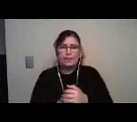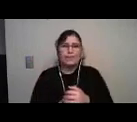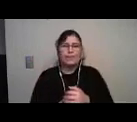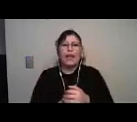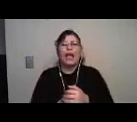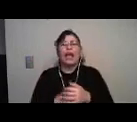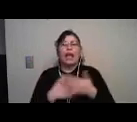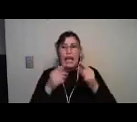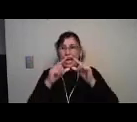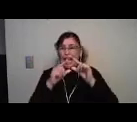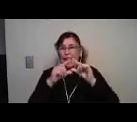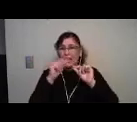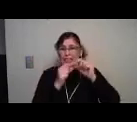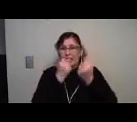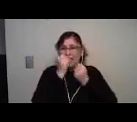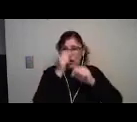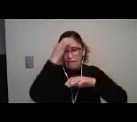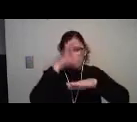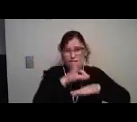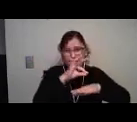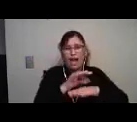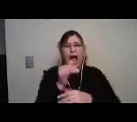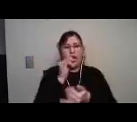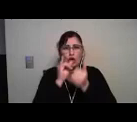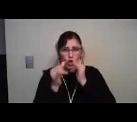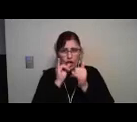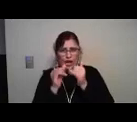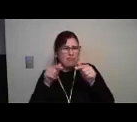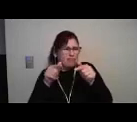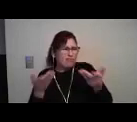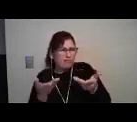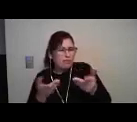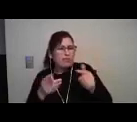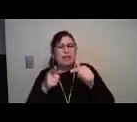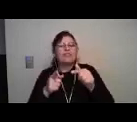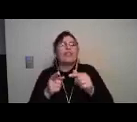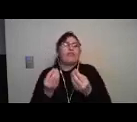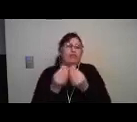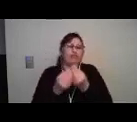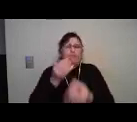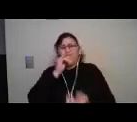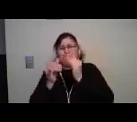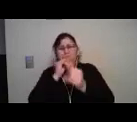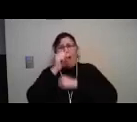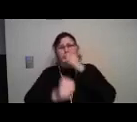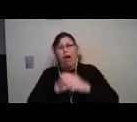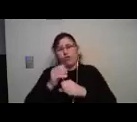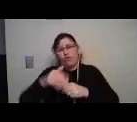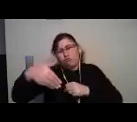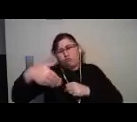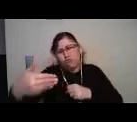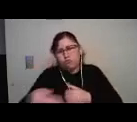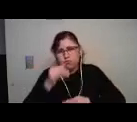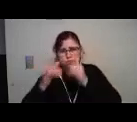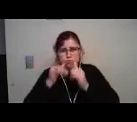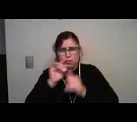neuropatía alcohólica, ¿ya? Que como lo decía, se produce por el consumo excesivo y prolongado de alcohol, ¿ya? Y